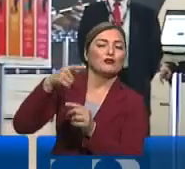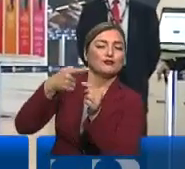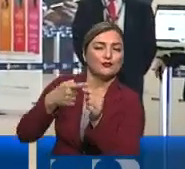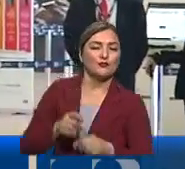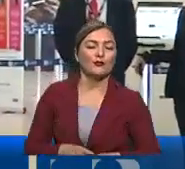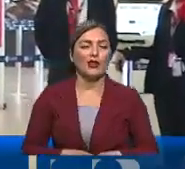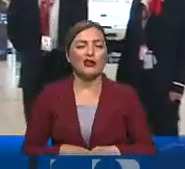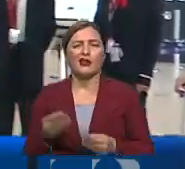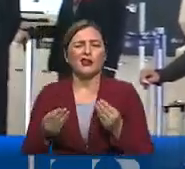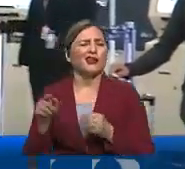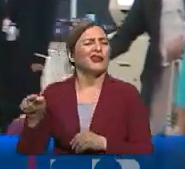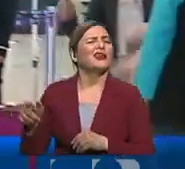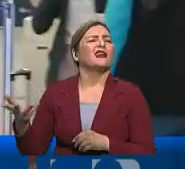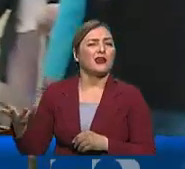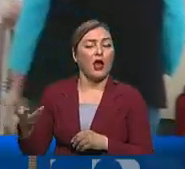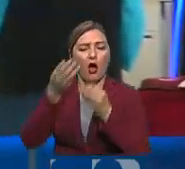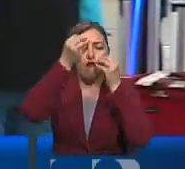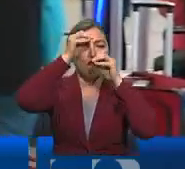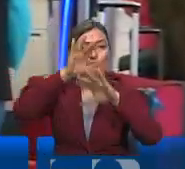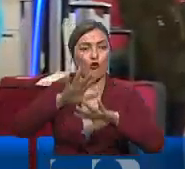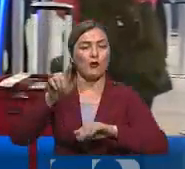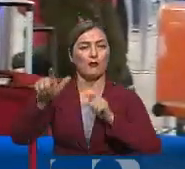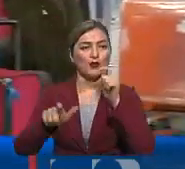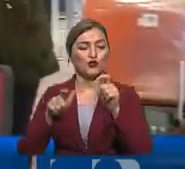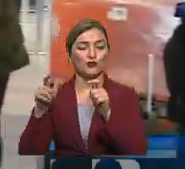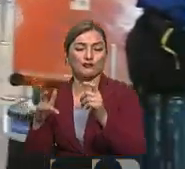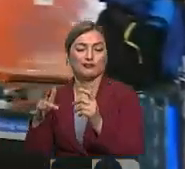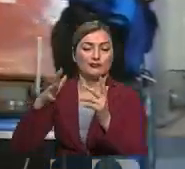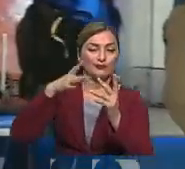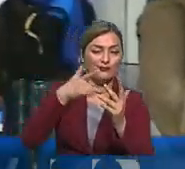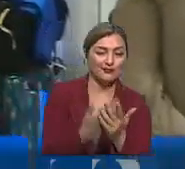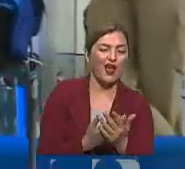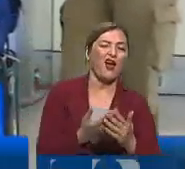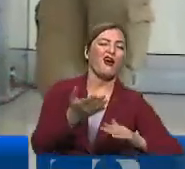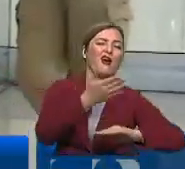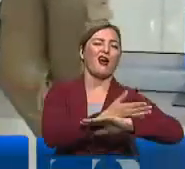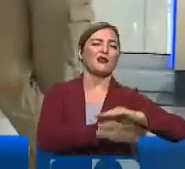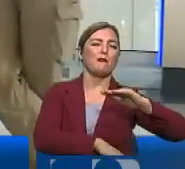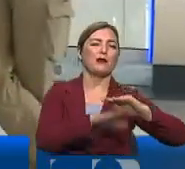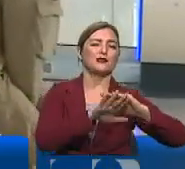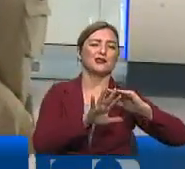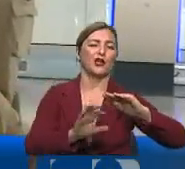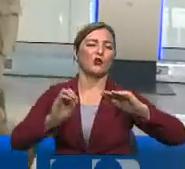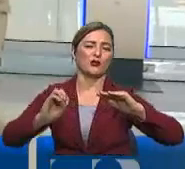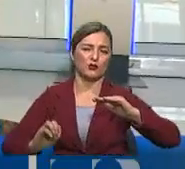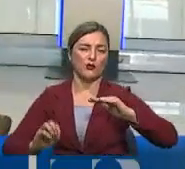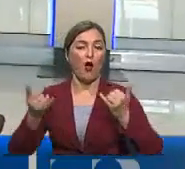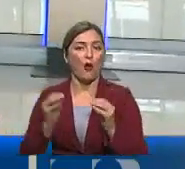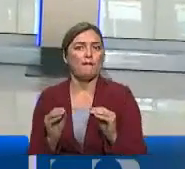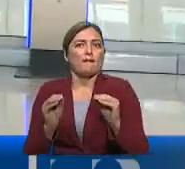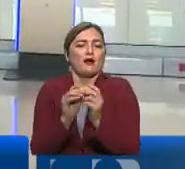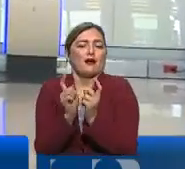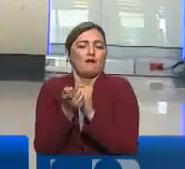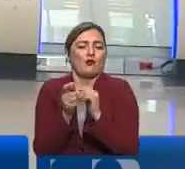Quito para contarles que acá se amplió el aforo de las personas que llegan hasta acá a este aeropuerto y también sobre los requisitos actuales